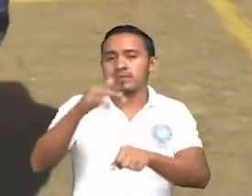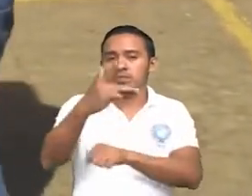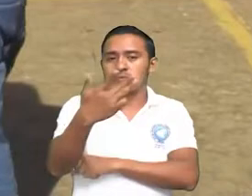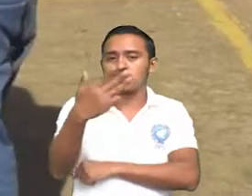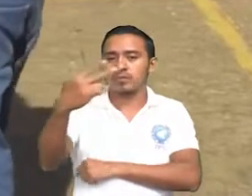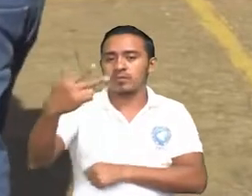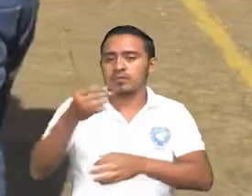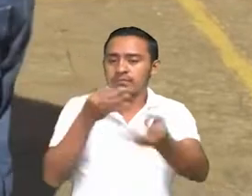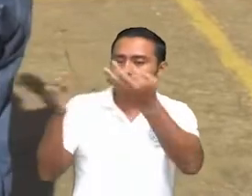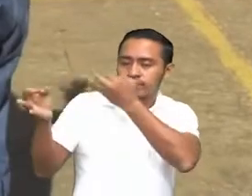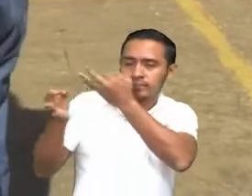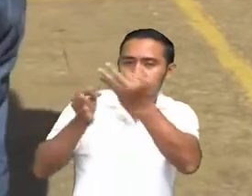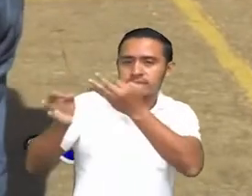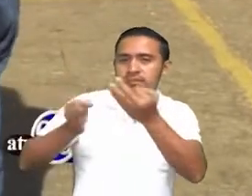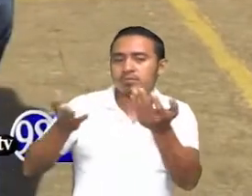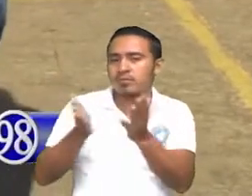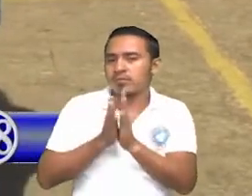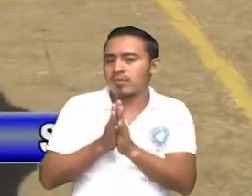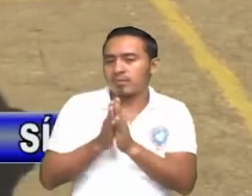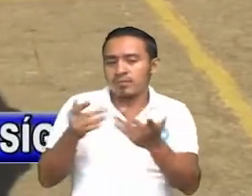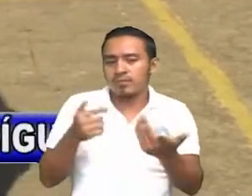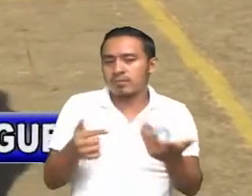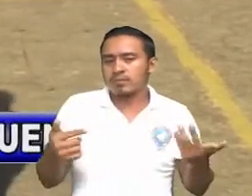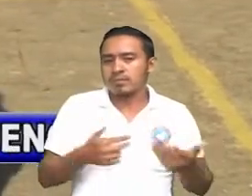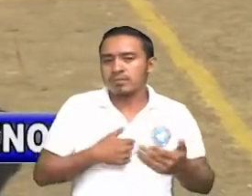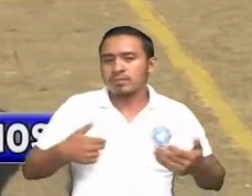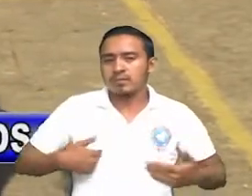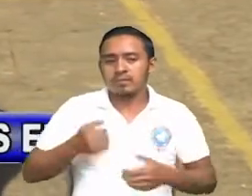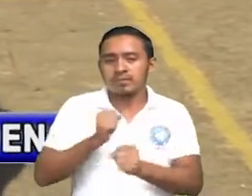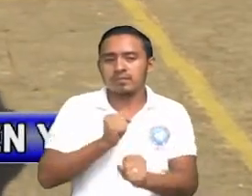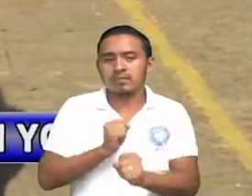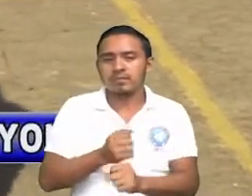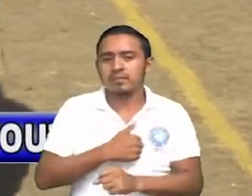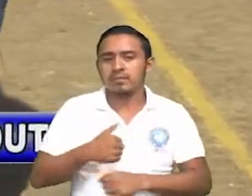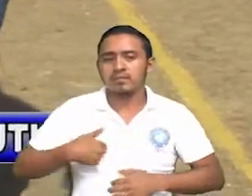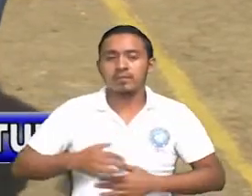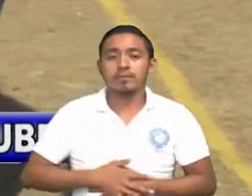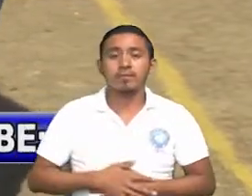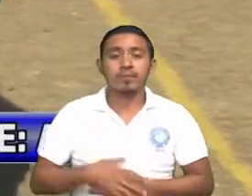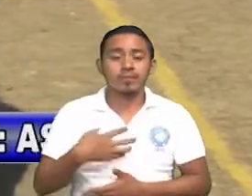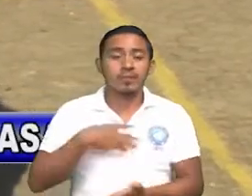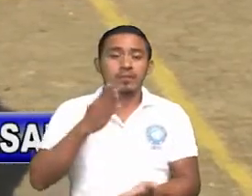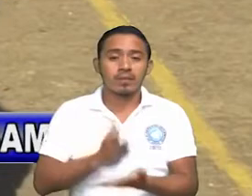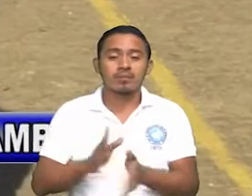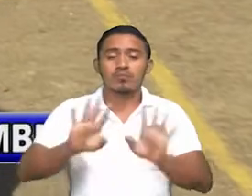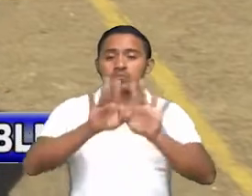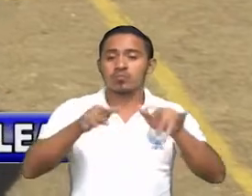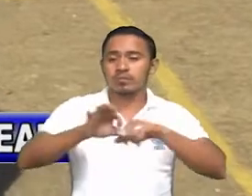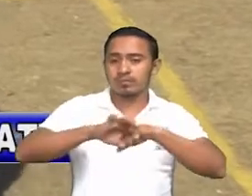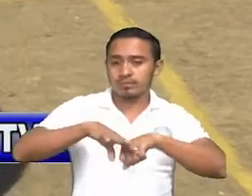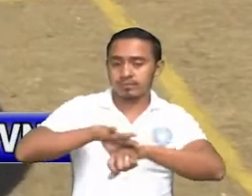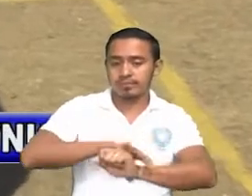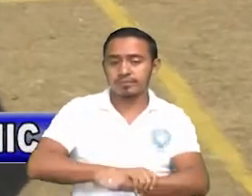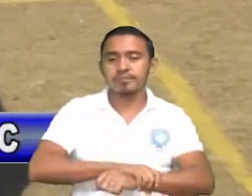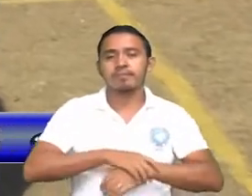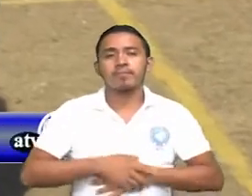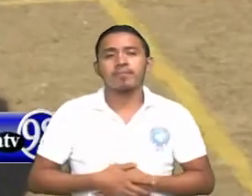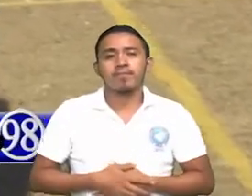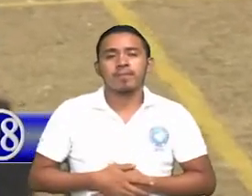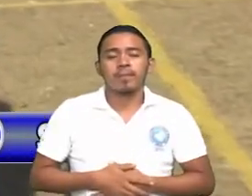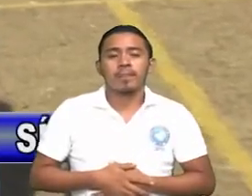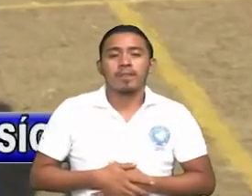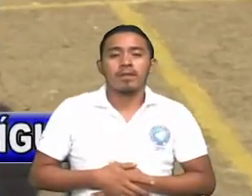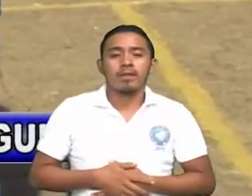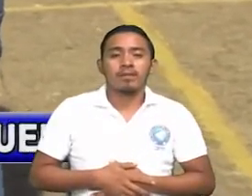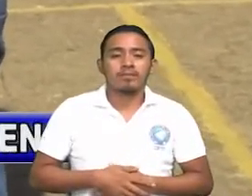98. Explíquenos, maestro, acerca de esta coreografía y el trabajo que se va a realizar. Es una orientación de la compañera Rosario Murillo y